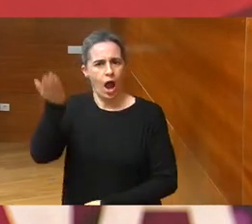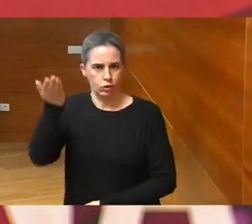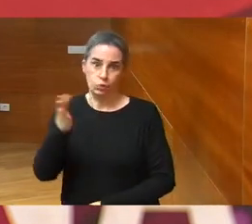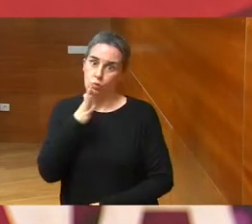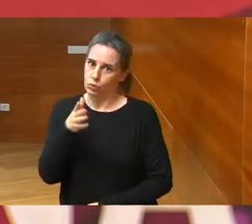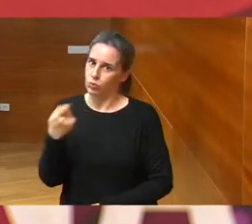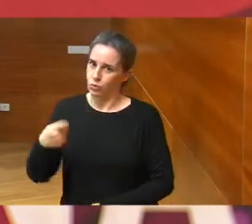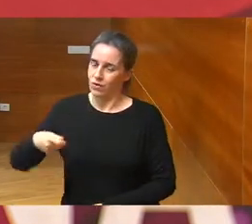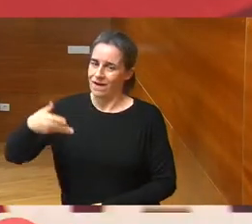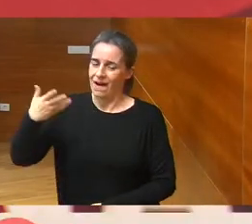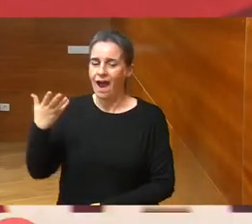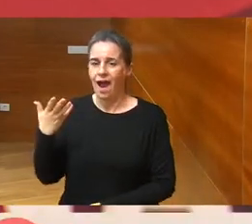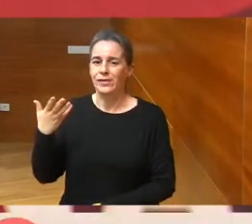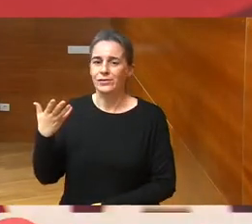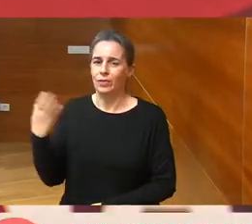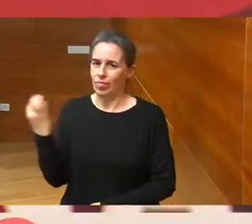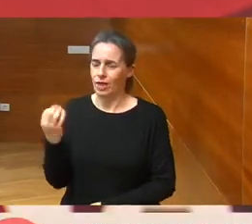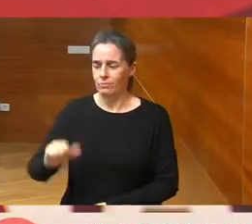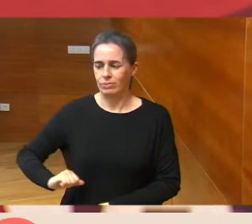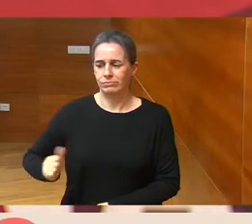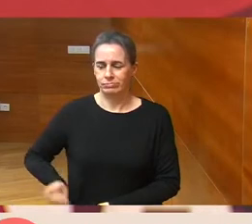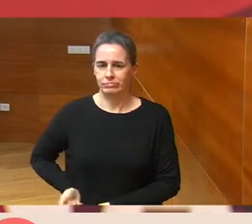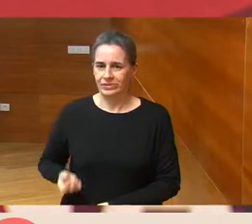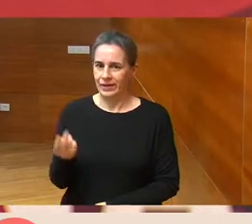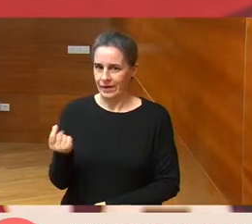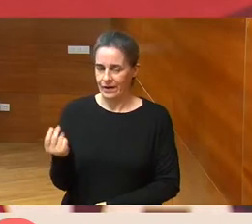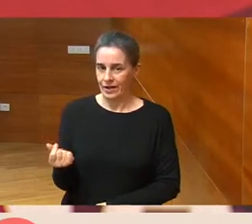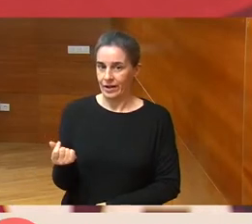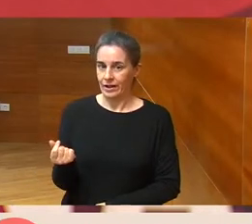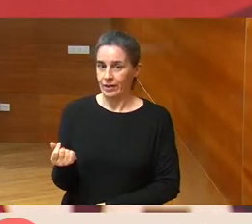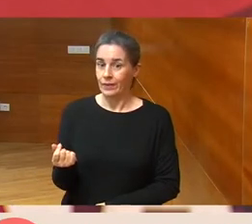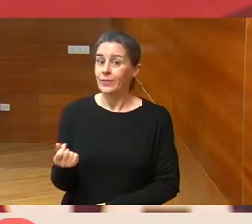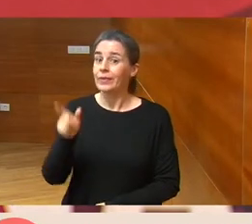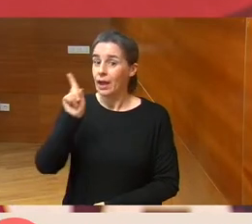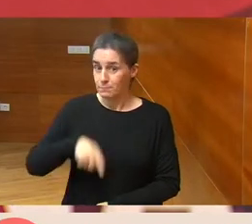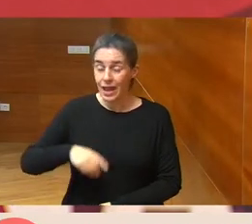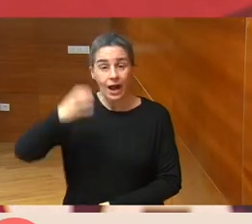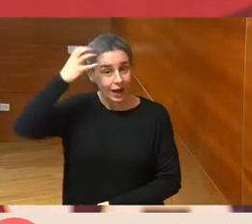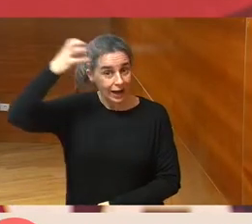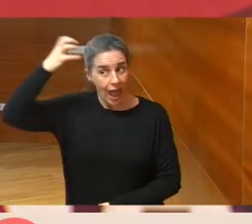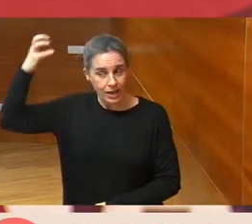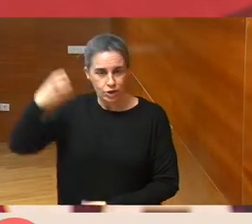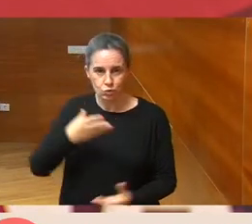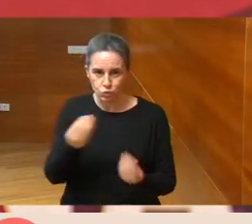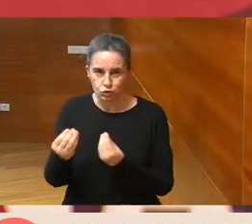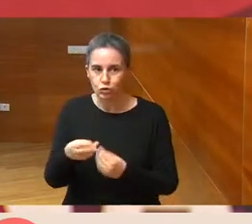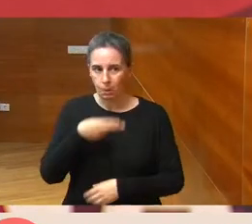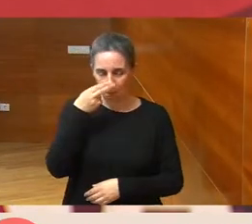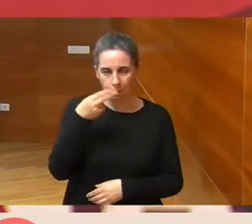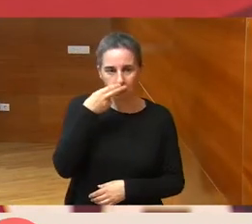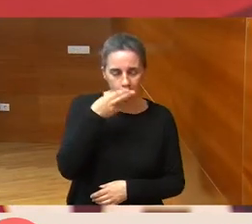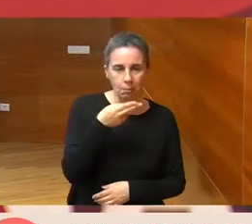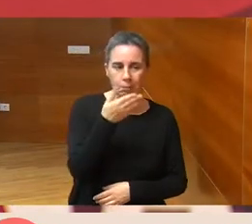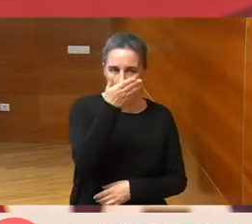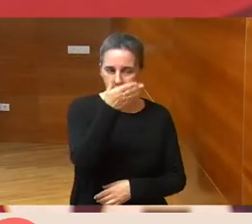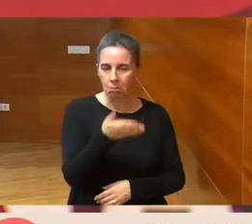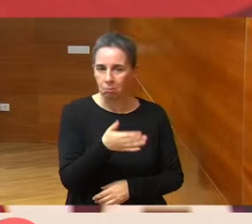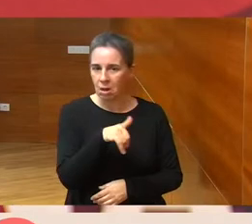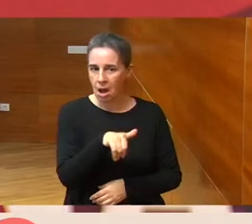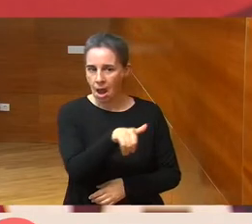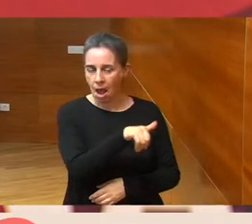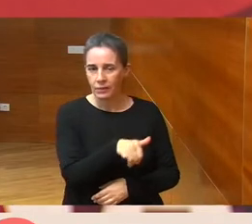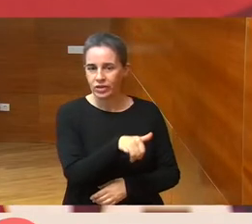hay que decirlo estaba muy interesada a realizar este efecto posibilitó caviación se posicionará